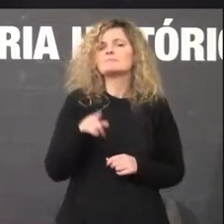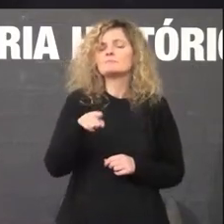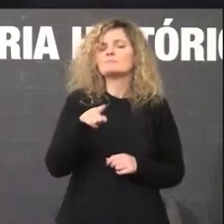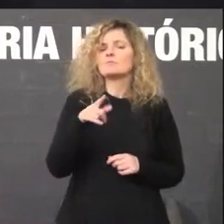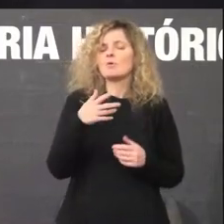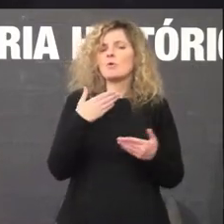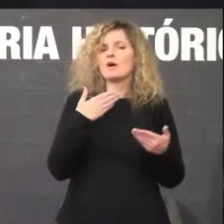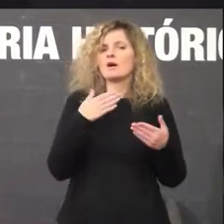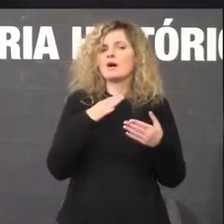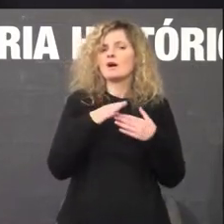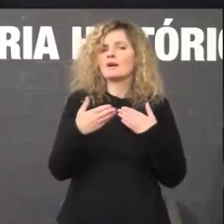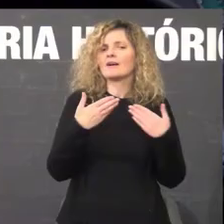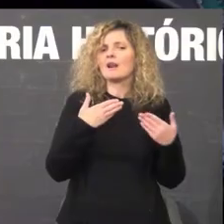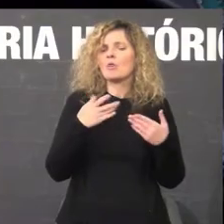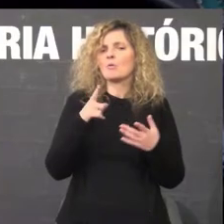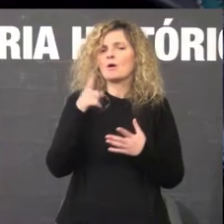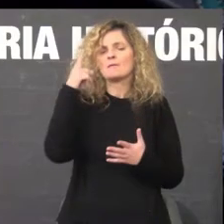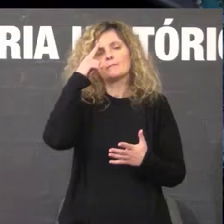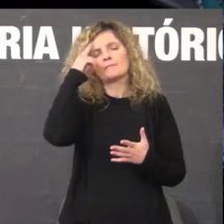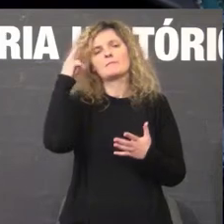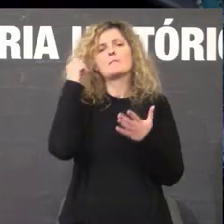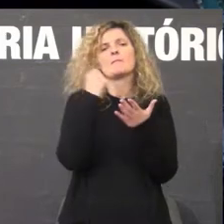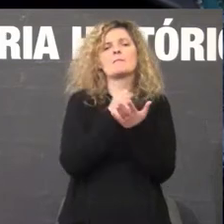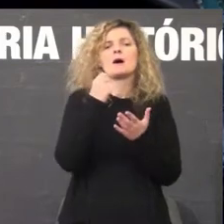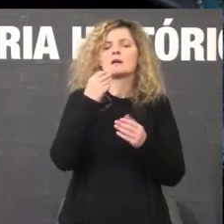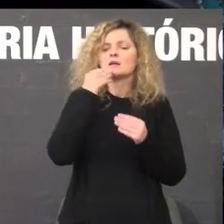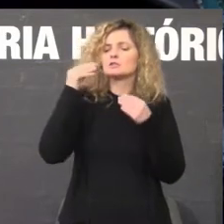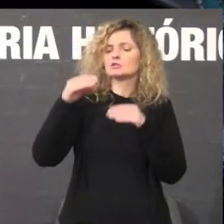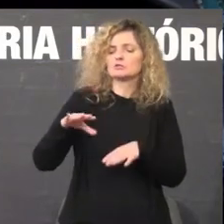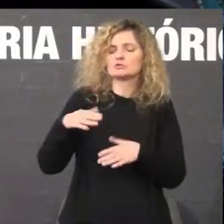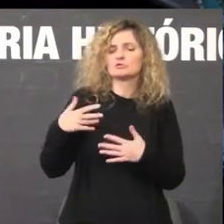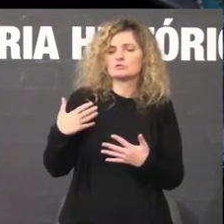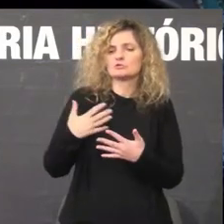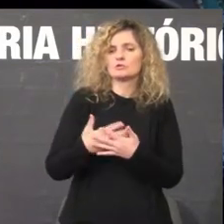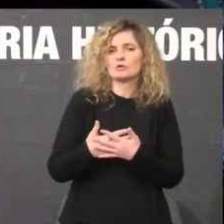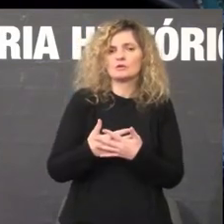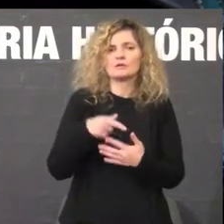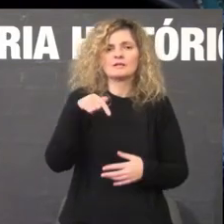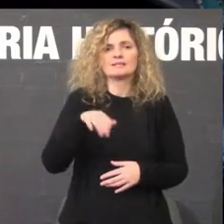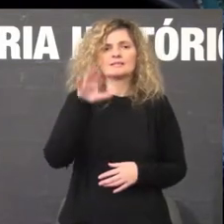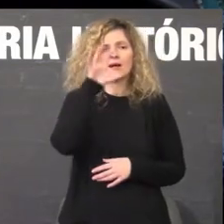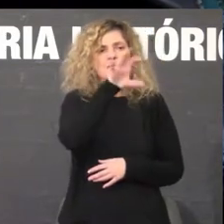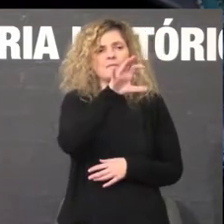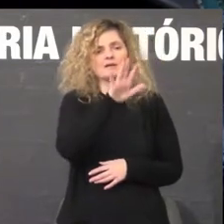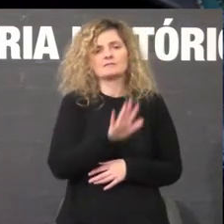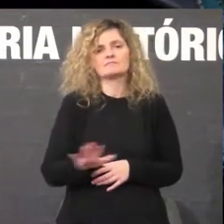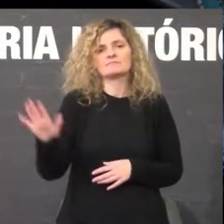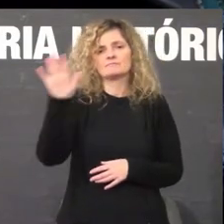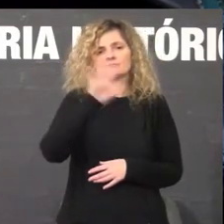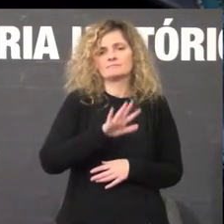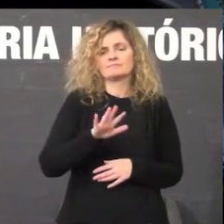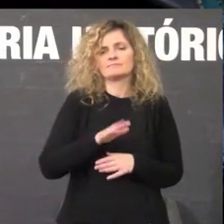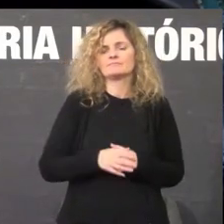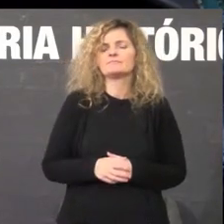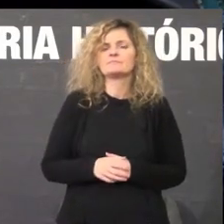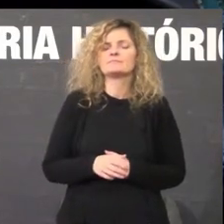es una relación que ha marcado la historia de este país a lo largo de todos esos